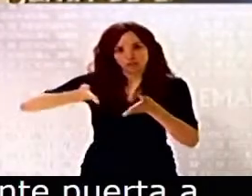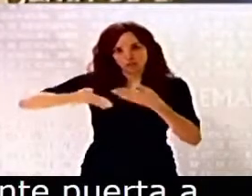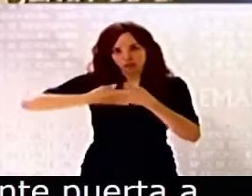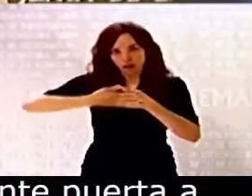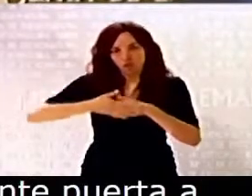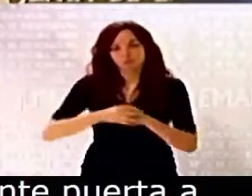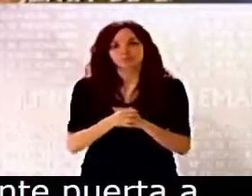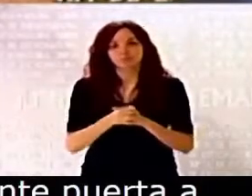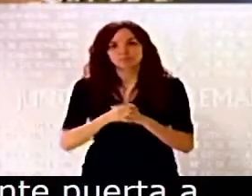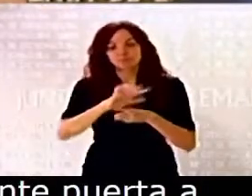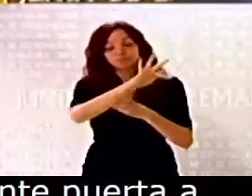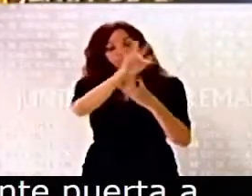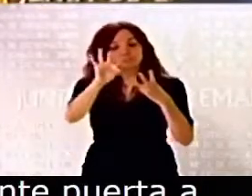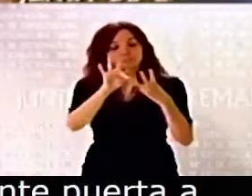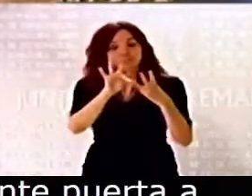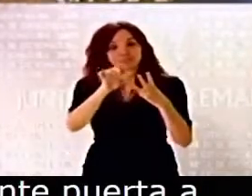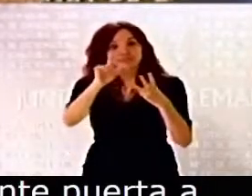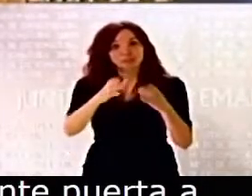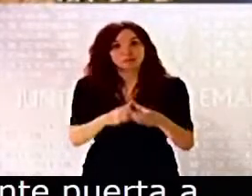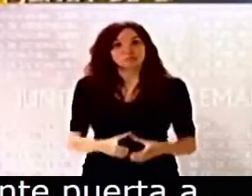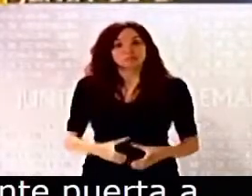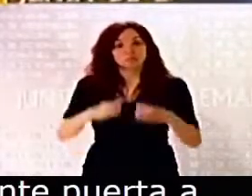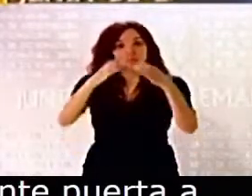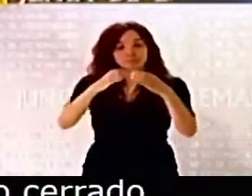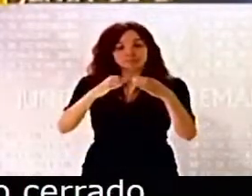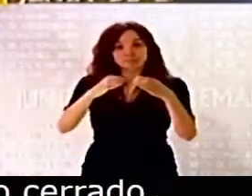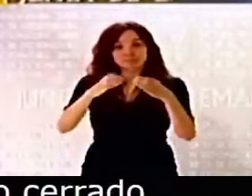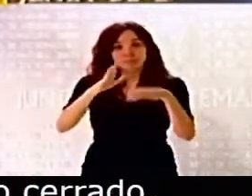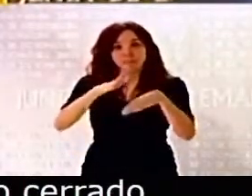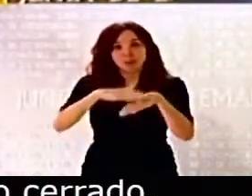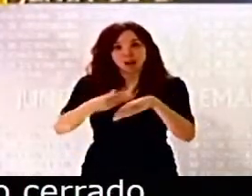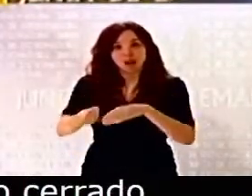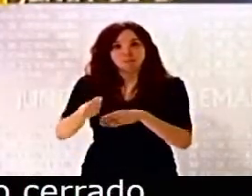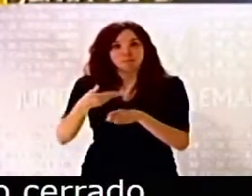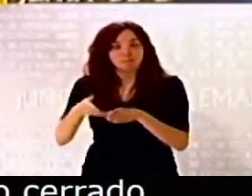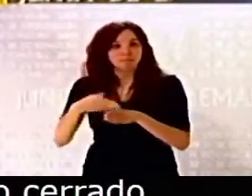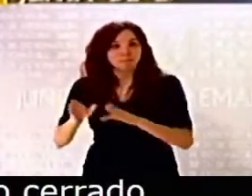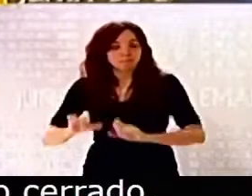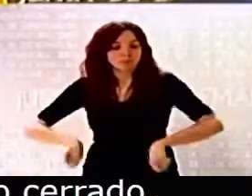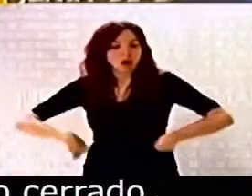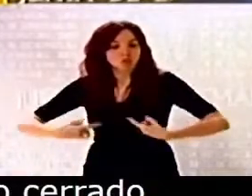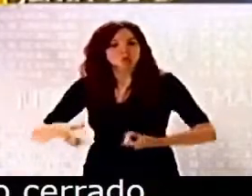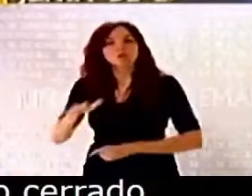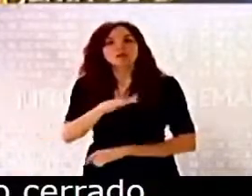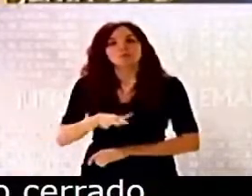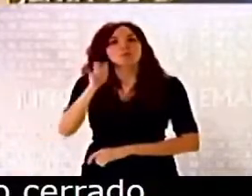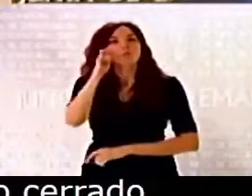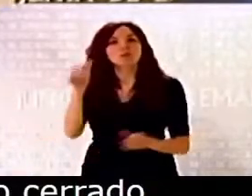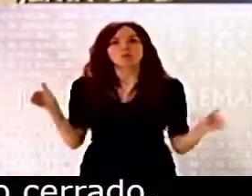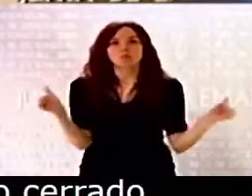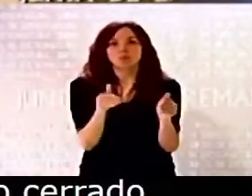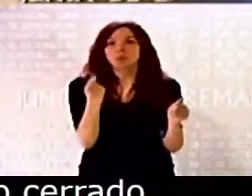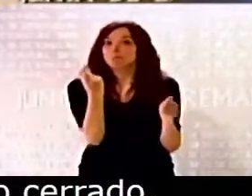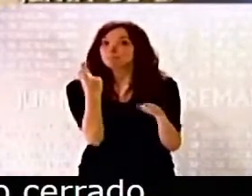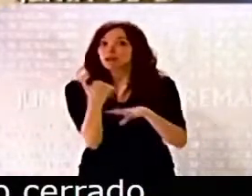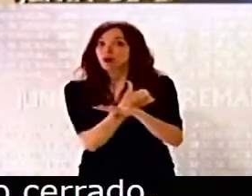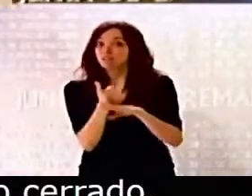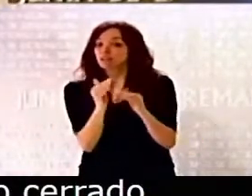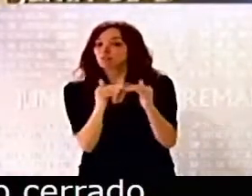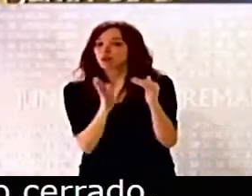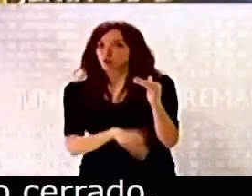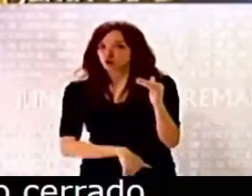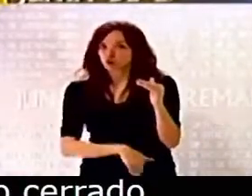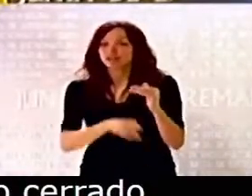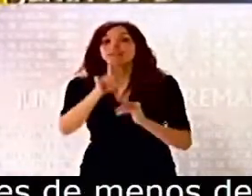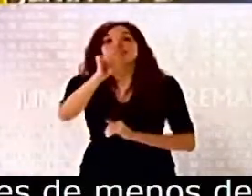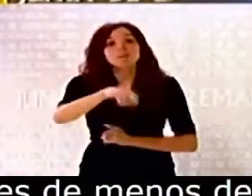la implantación de compostadores para la fracción orgánica en localidades de menos de 1.000 habitantes. También se van a poder acoger